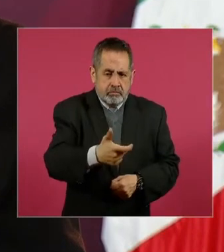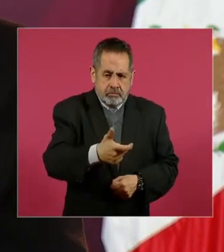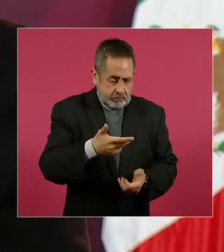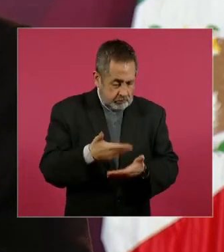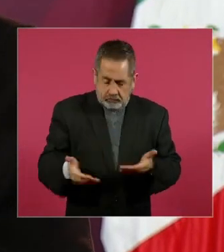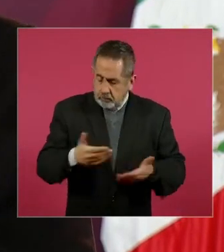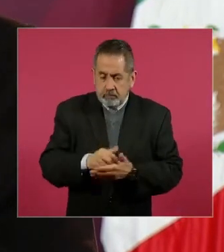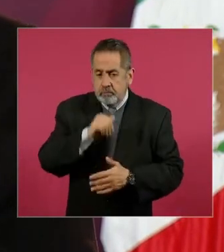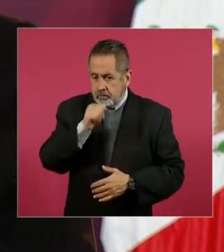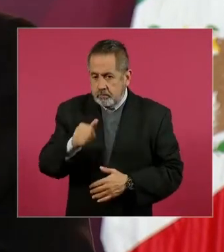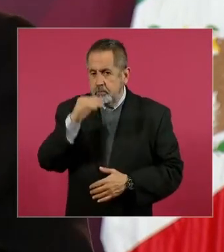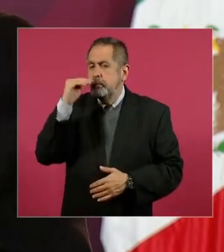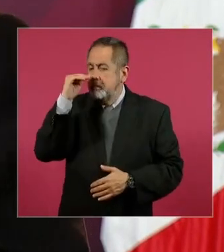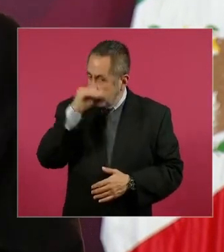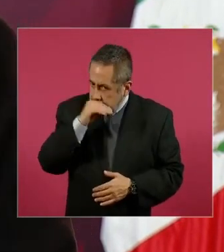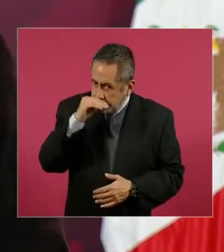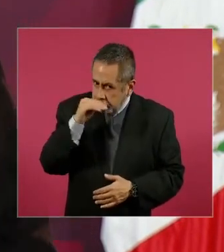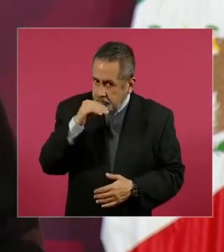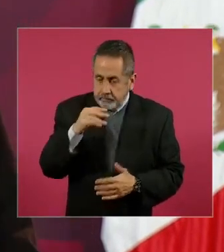O